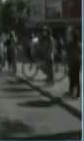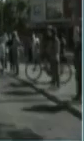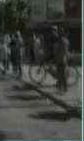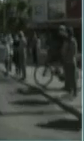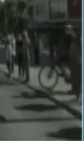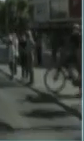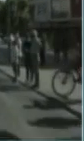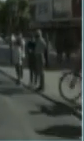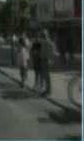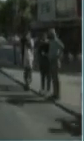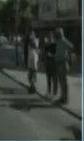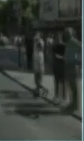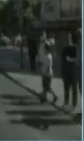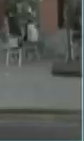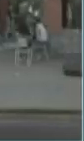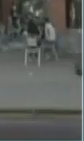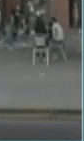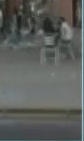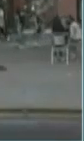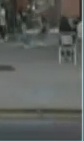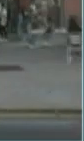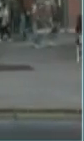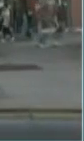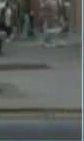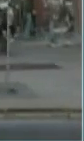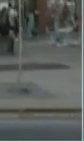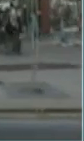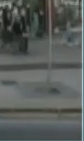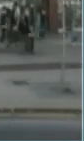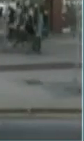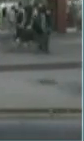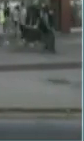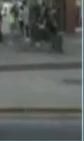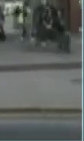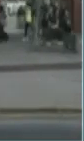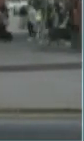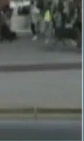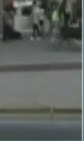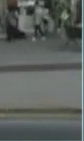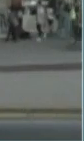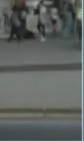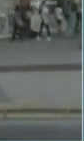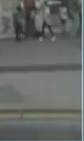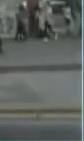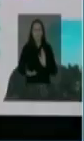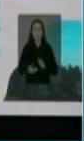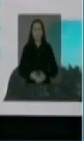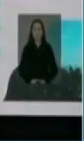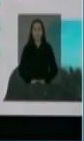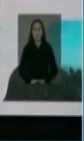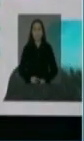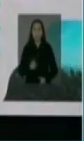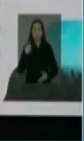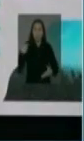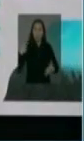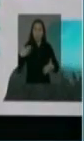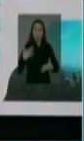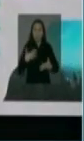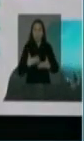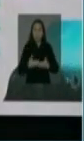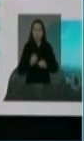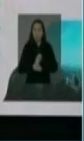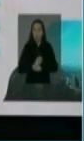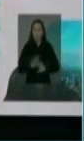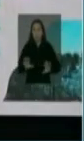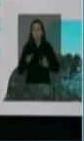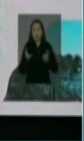porcentaje de pensión de tu salario actual, son más bajas que en Perú. ¿Por qué? Porque los aportes a los fondos están acotados, no como aquí, por ejemplo, no tiene un